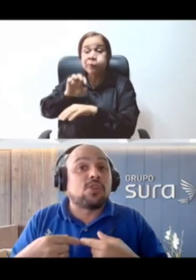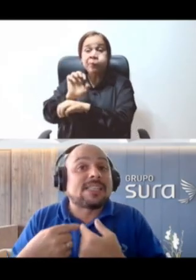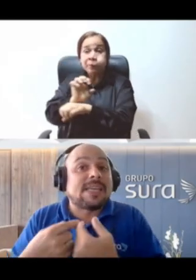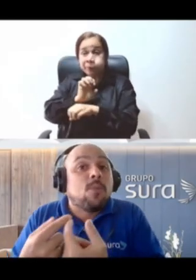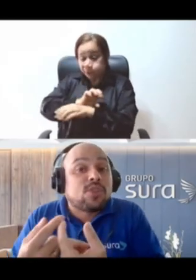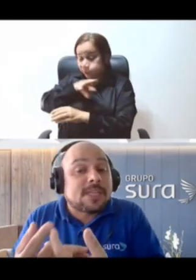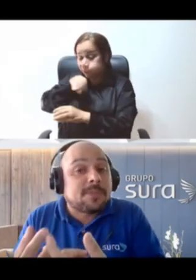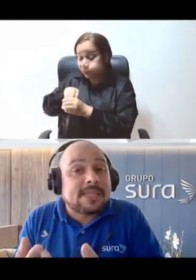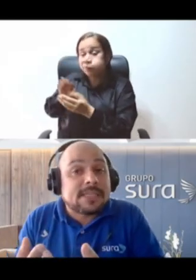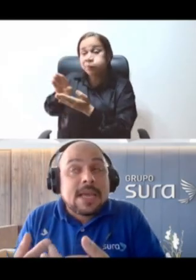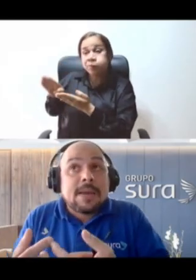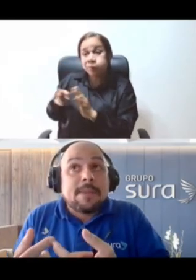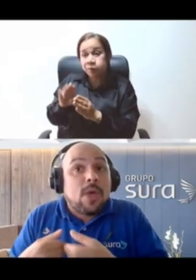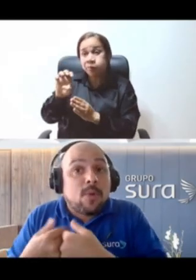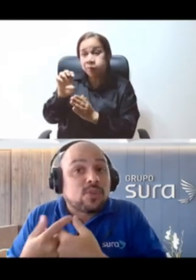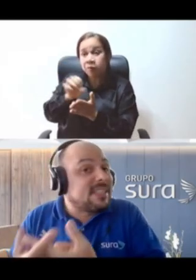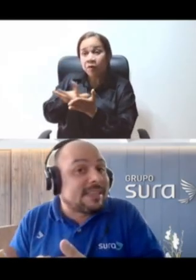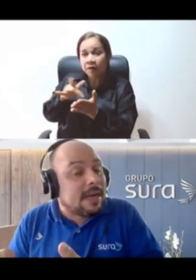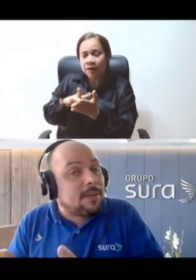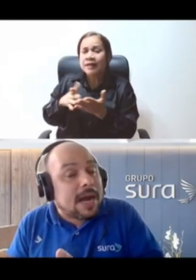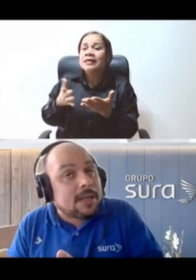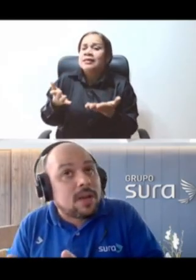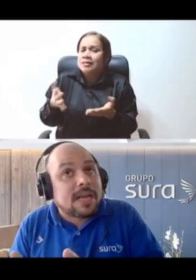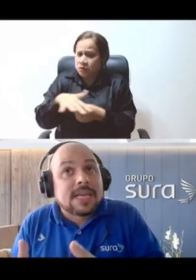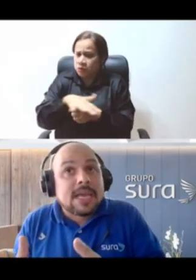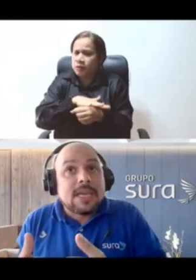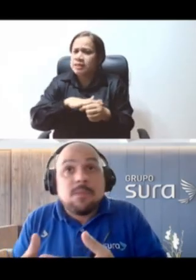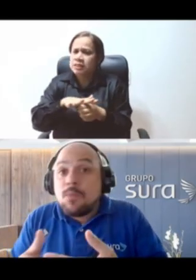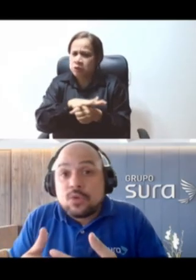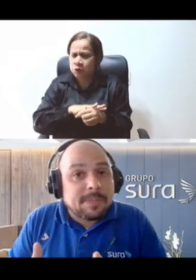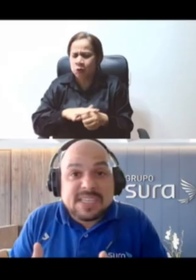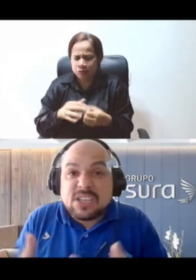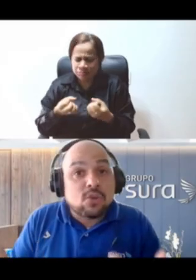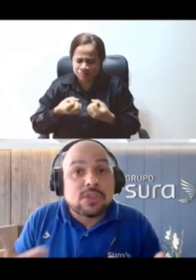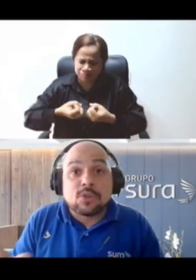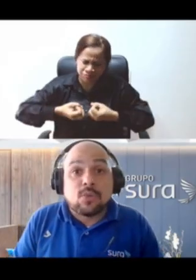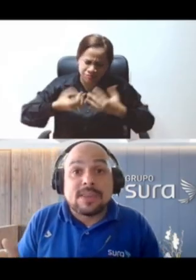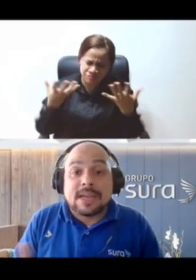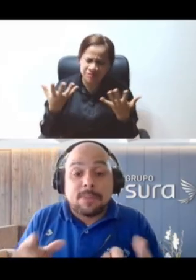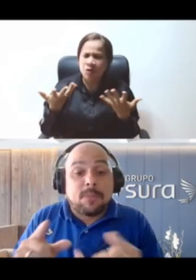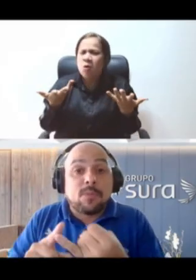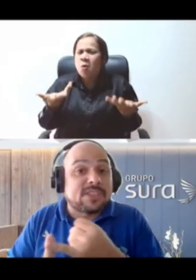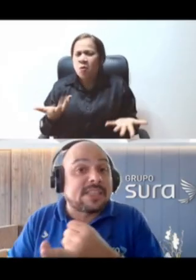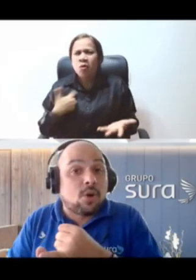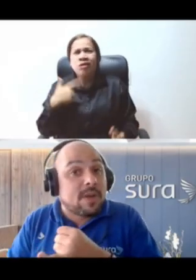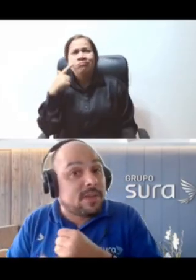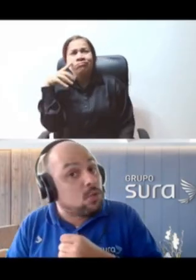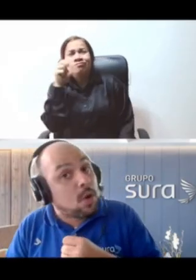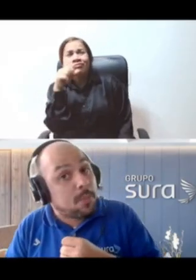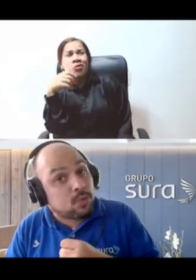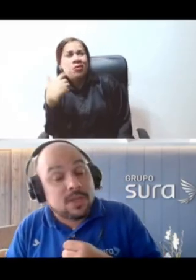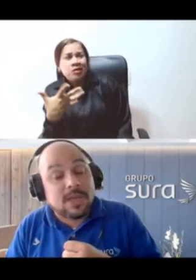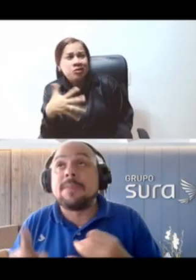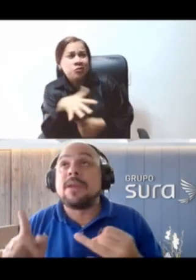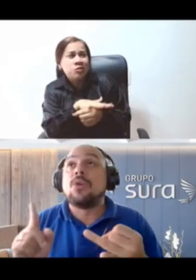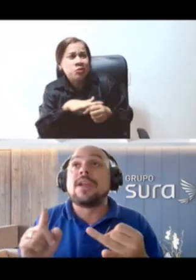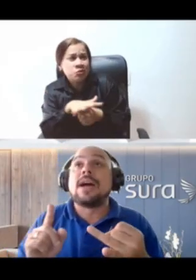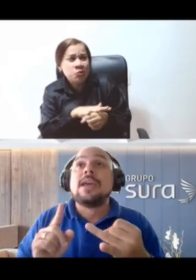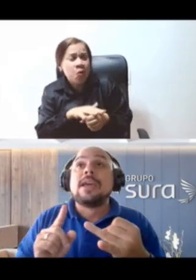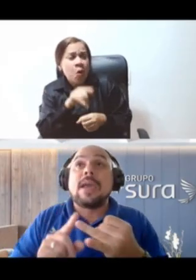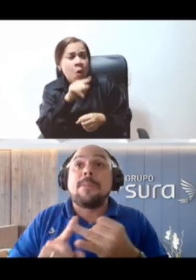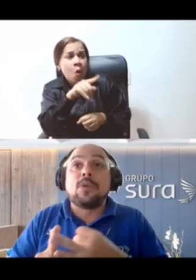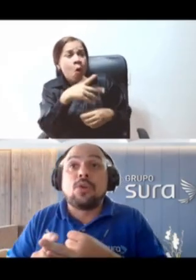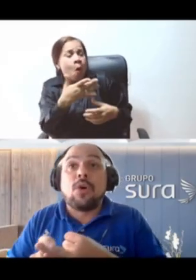hay situaciones que muchas veces podemos estar trabajándolas y muchas veces no nos damos cuenta que podemos estar cometiendo una oportunidad